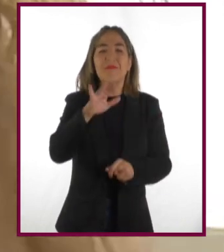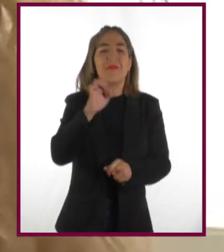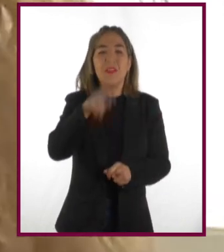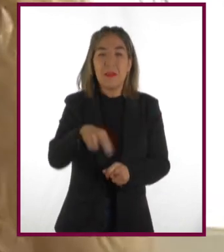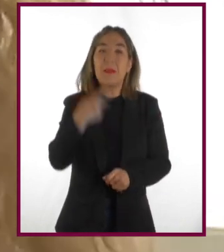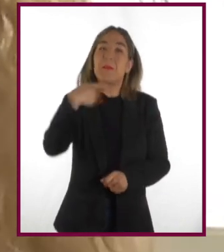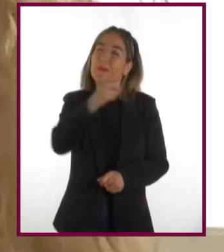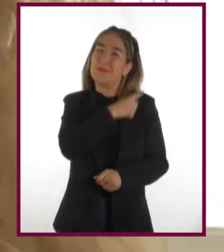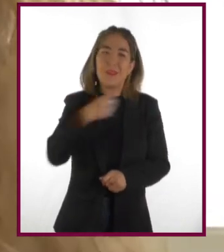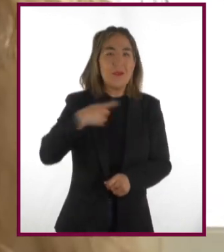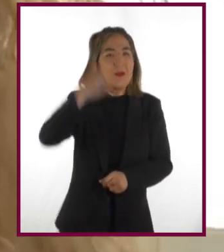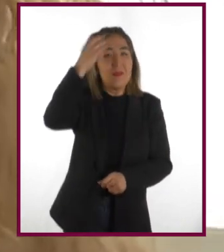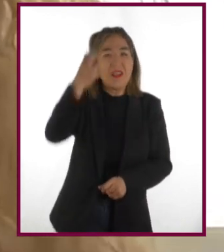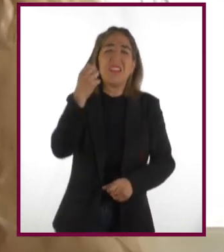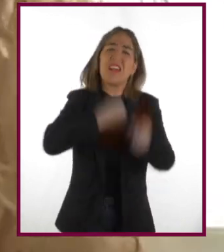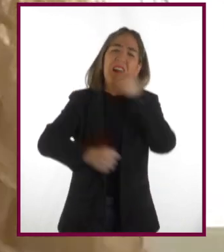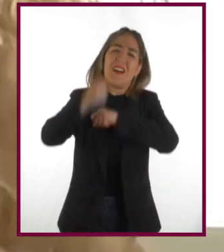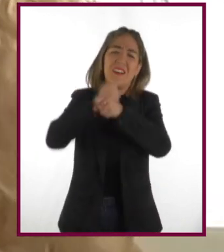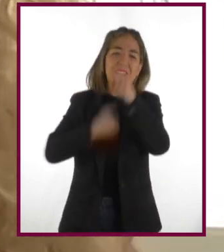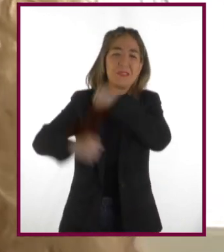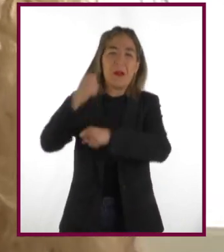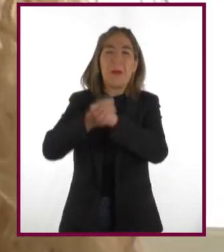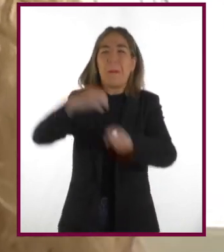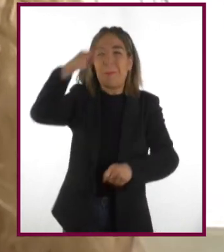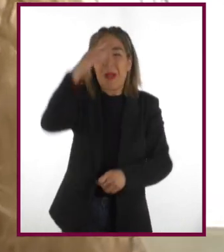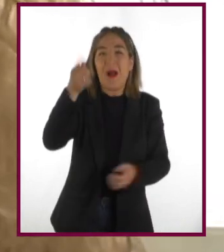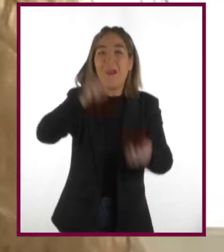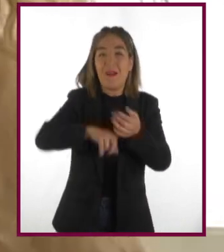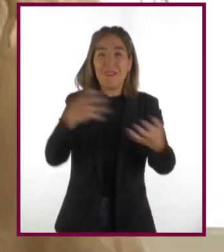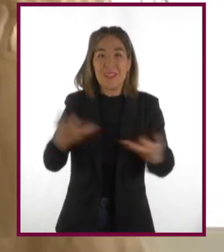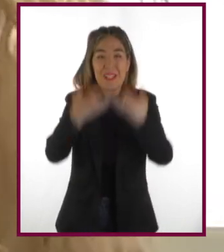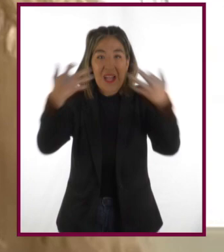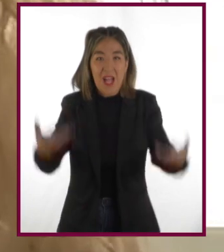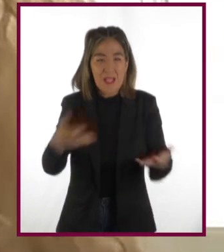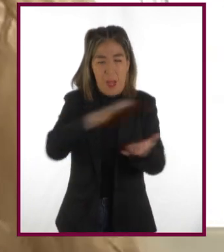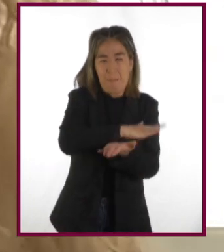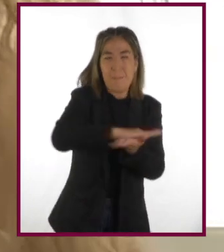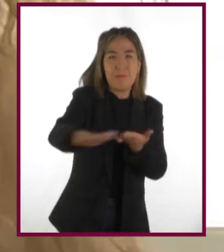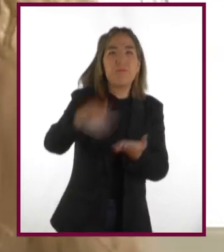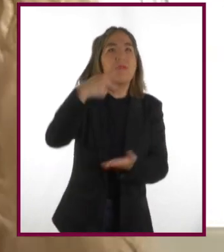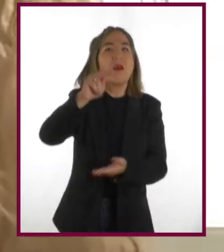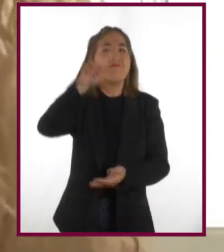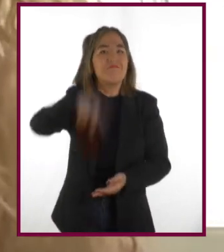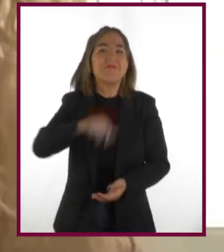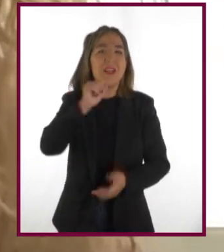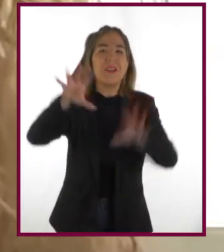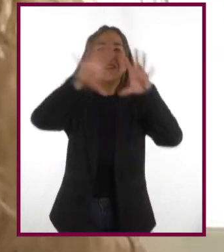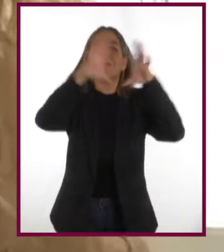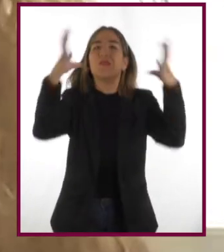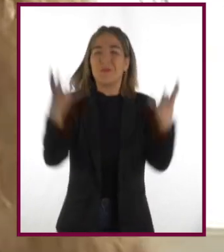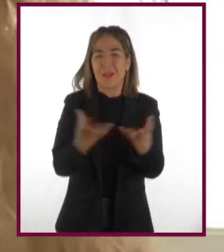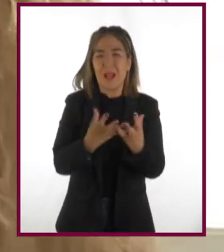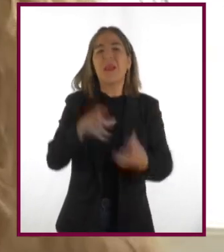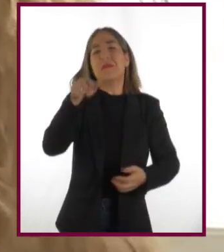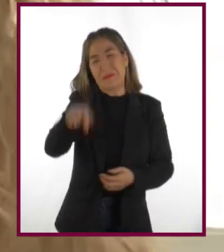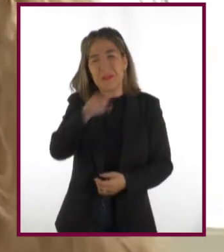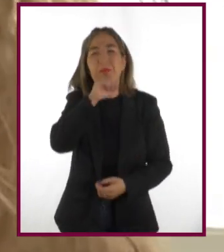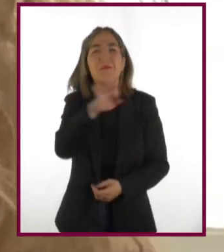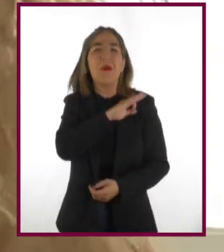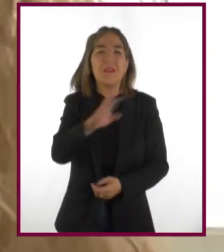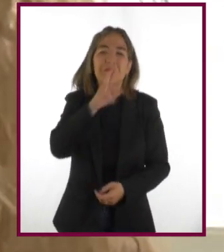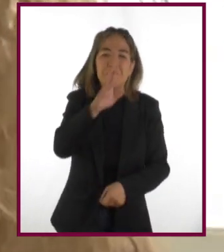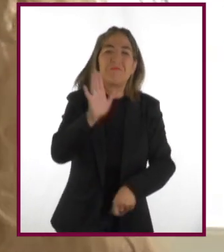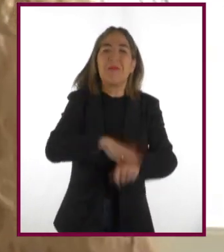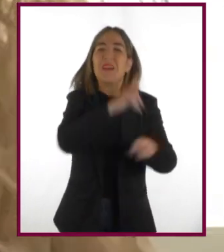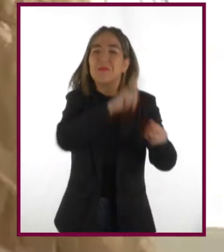ecuaciones. No olvidemos que hace muchos siglos pensábamos que la Tierra era plana y ahora sabemos cómo es realmente y podemos